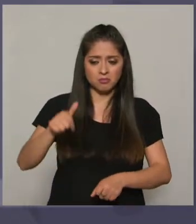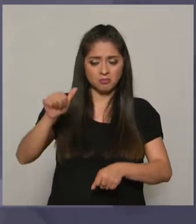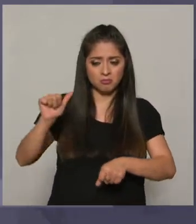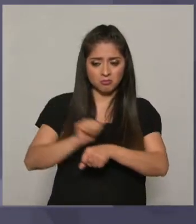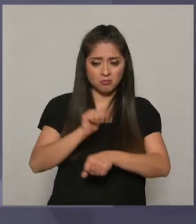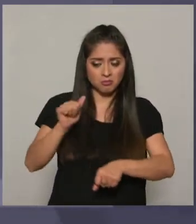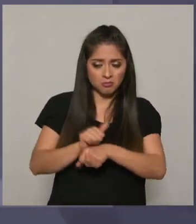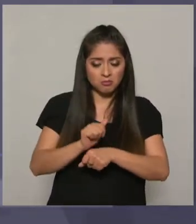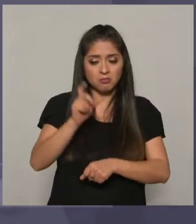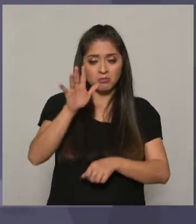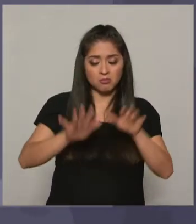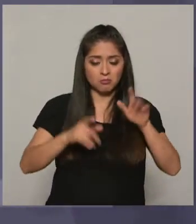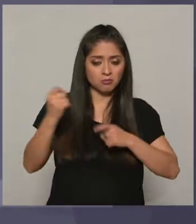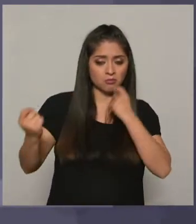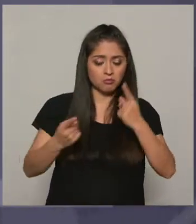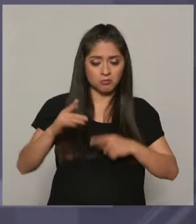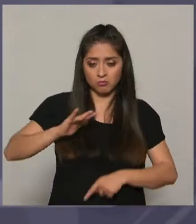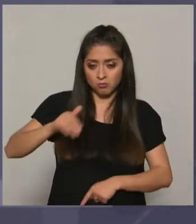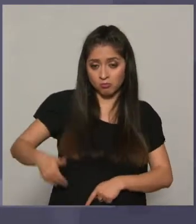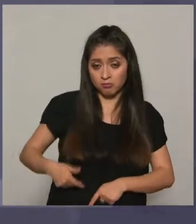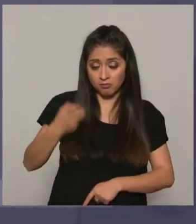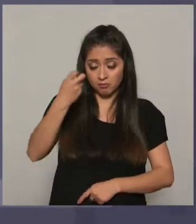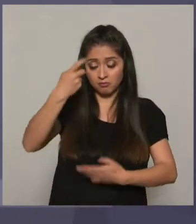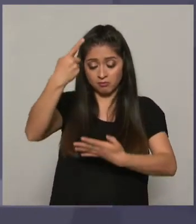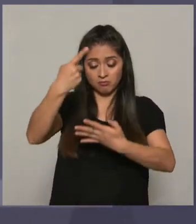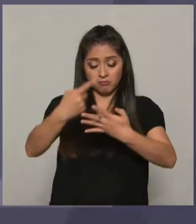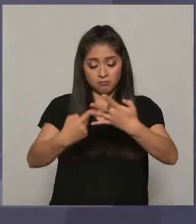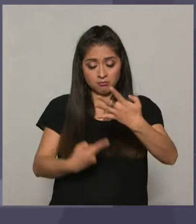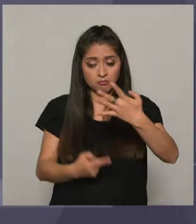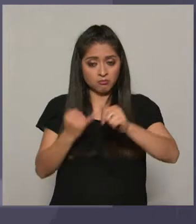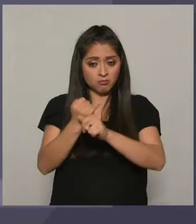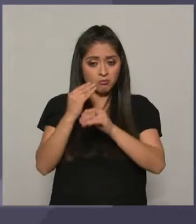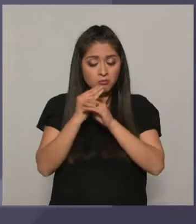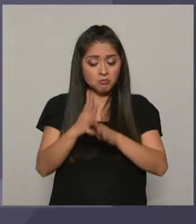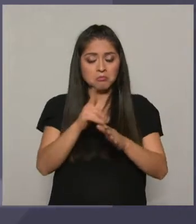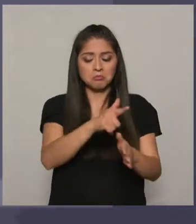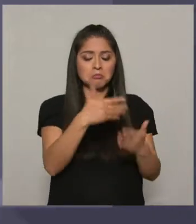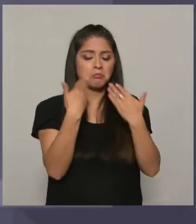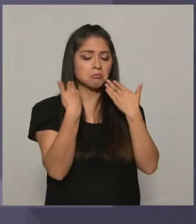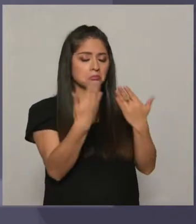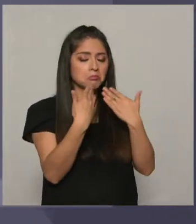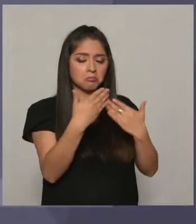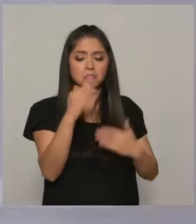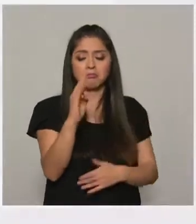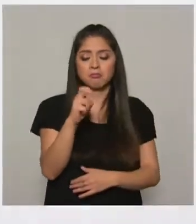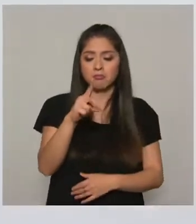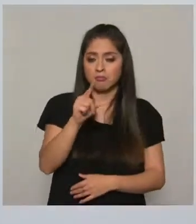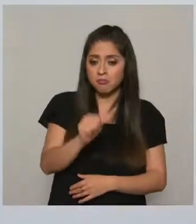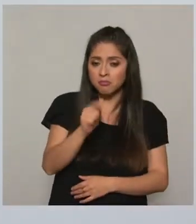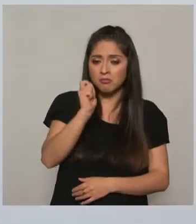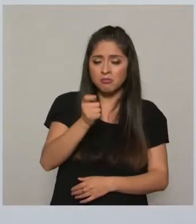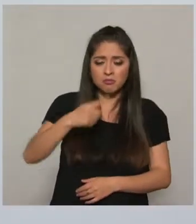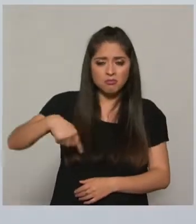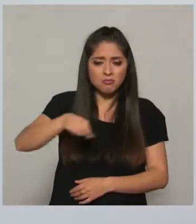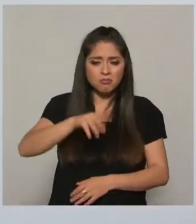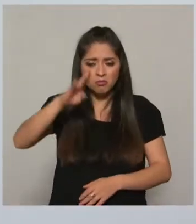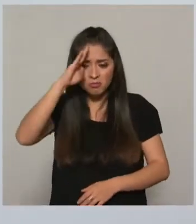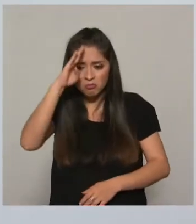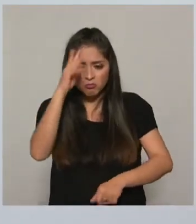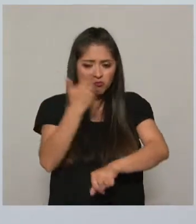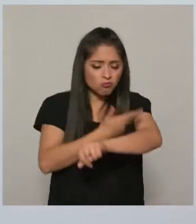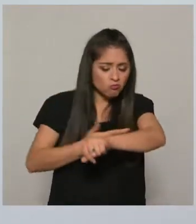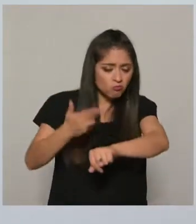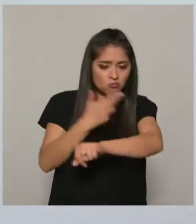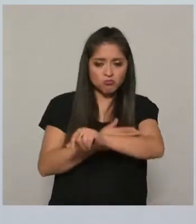también con lesiones. Entonces, bueno, ahí tiene todo este desglose. Qué bueno, de verdad, Fernanda, que tengan ustedes de manera tan